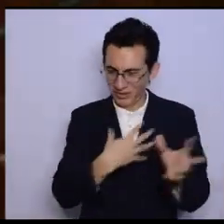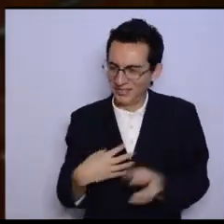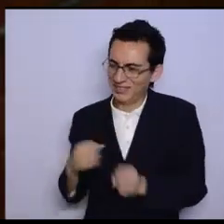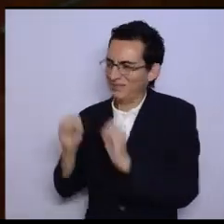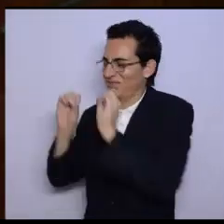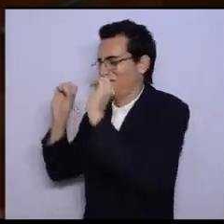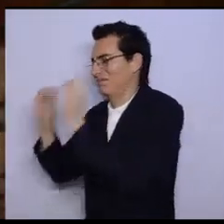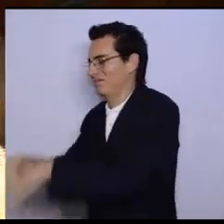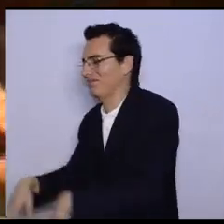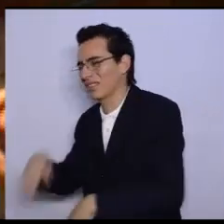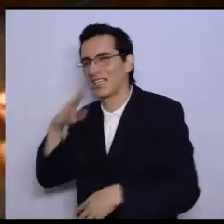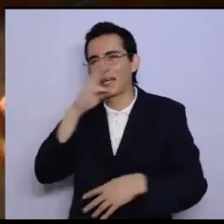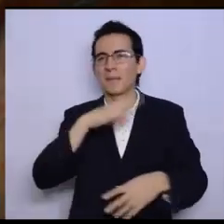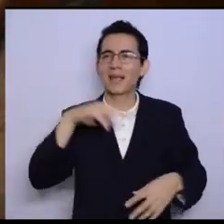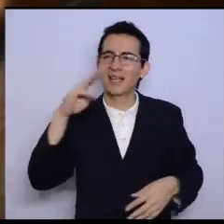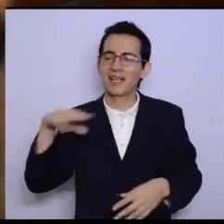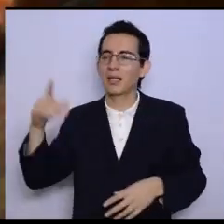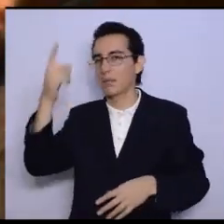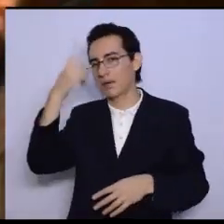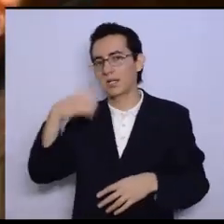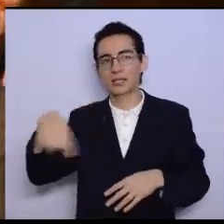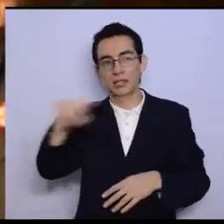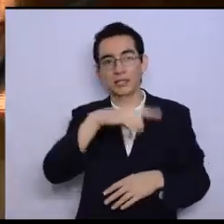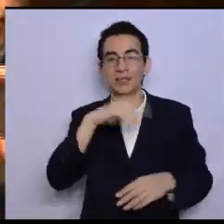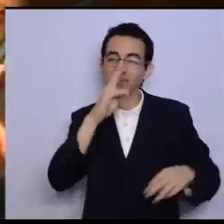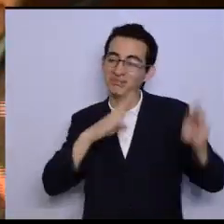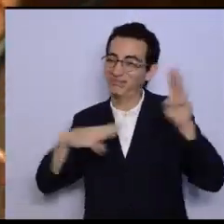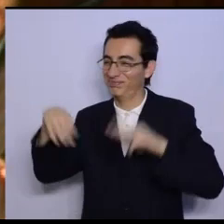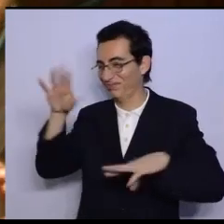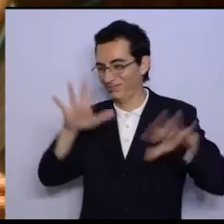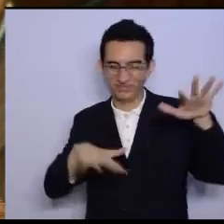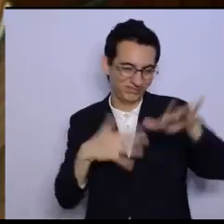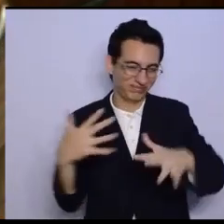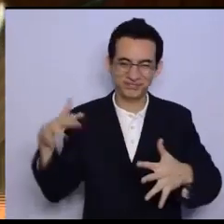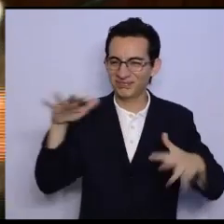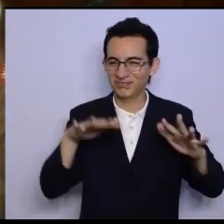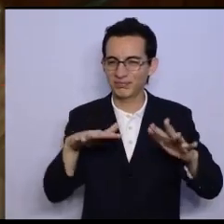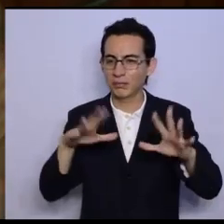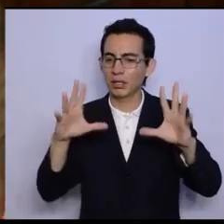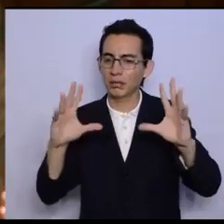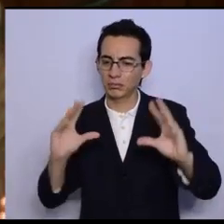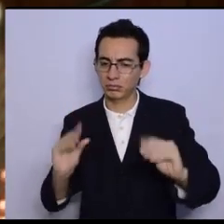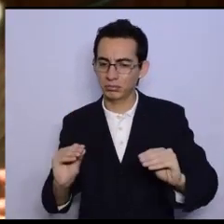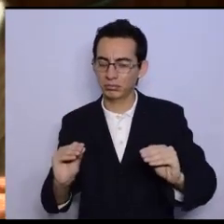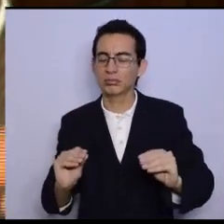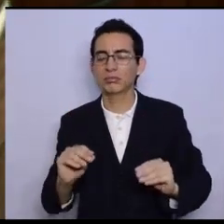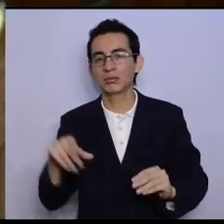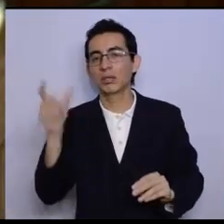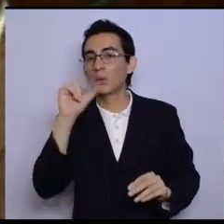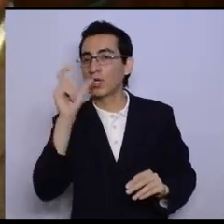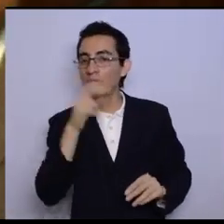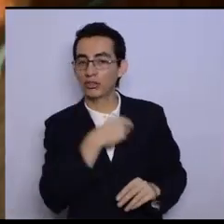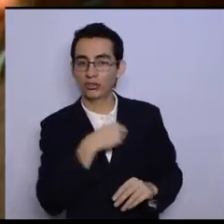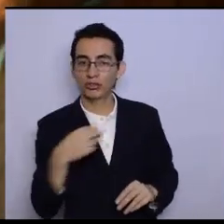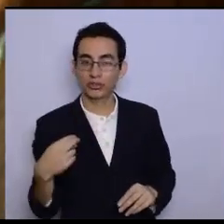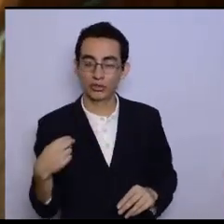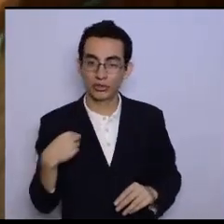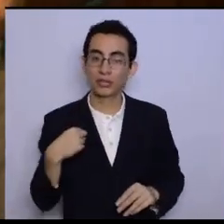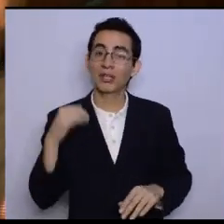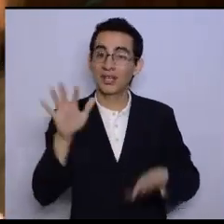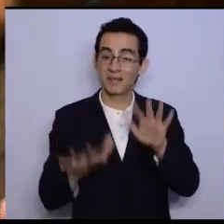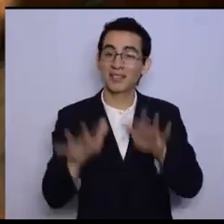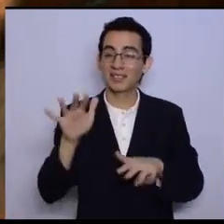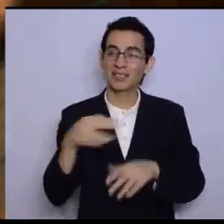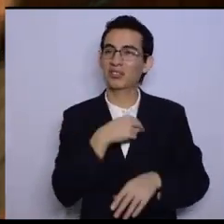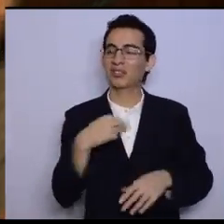quietar. Esto habla de otro principio. Cuando nosotros no somos maleables y entramos en rebelión, dañamos a nuestra esposa,